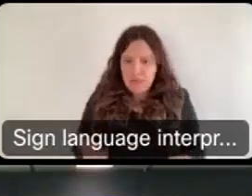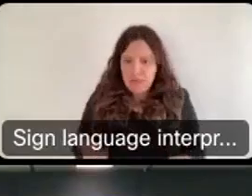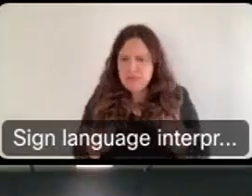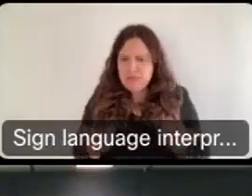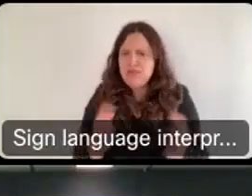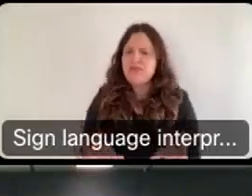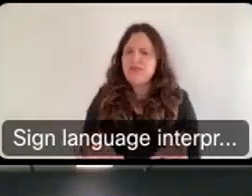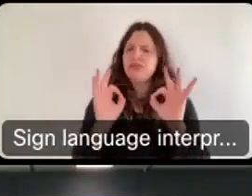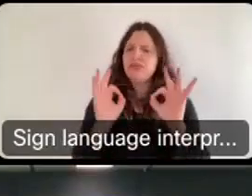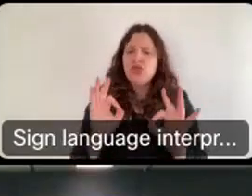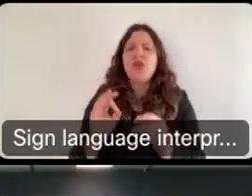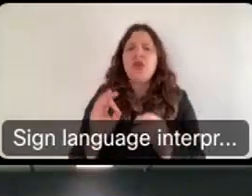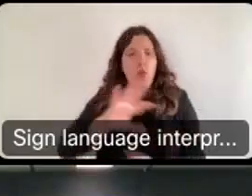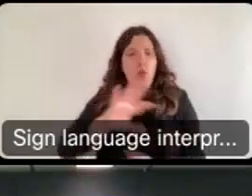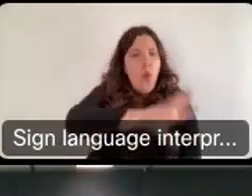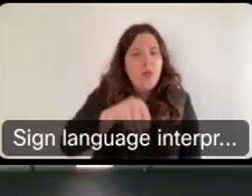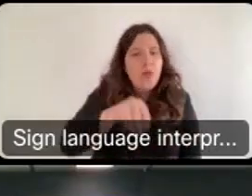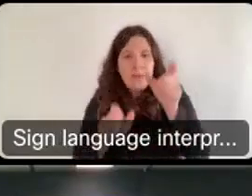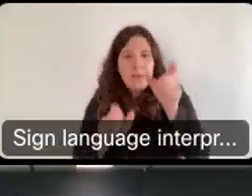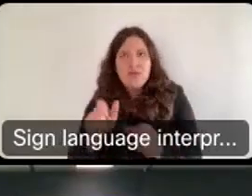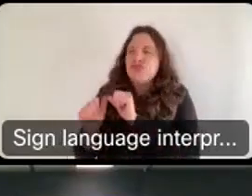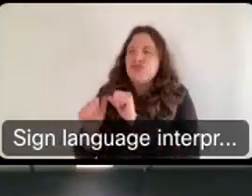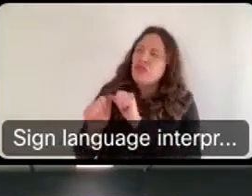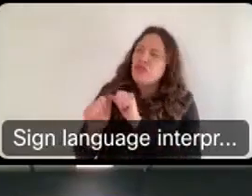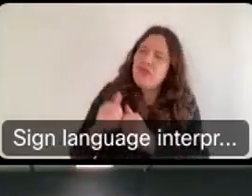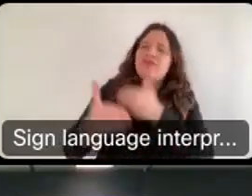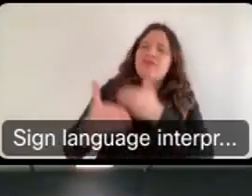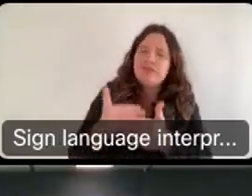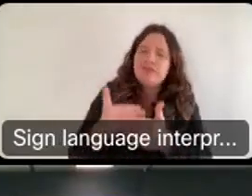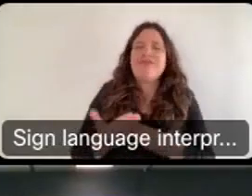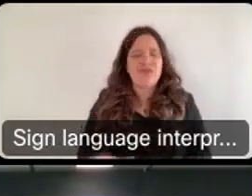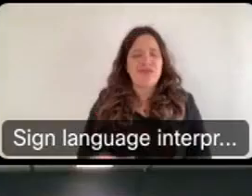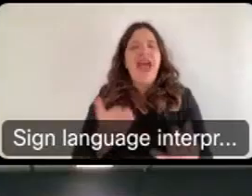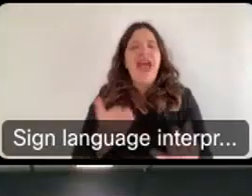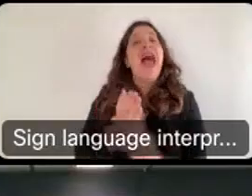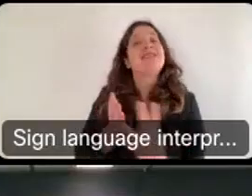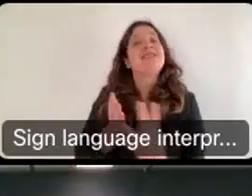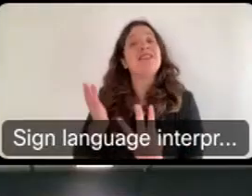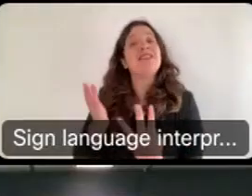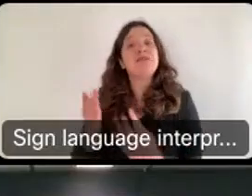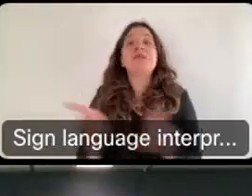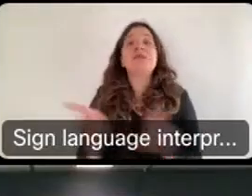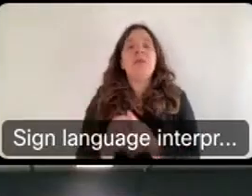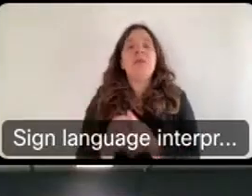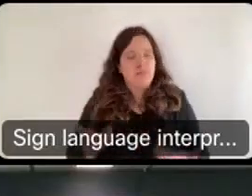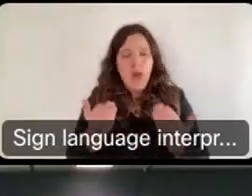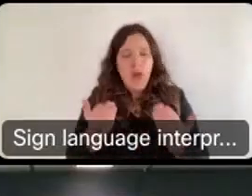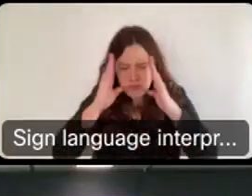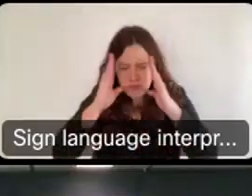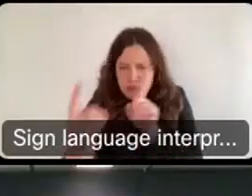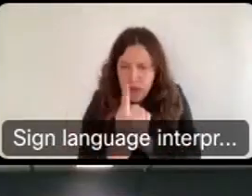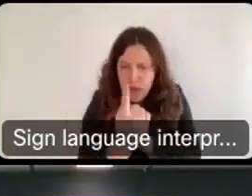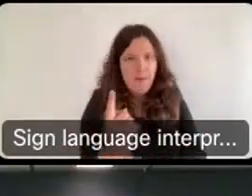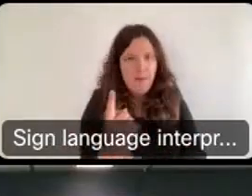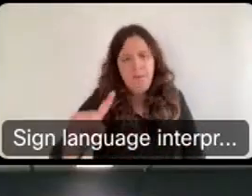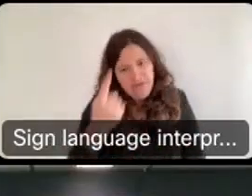integrales, sostenibles y resilientes, que garanticen el acceso a la cobertura universal con atención oportuna y de calidad para